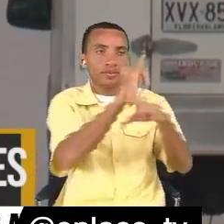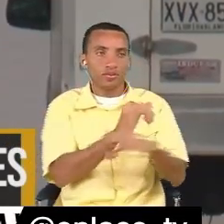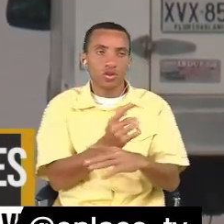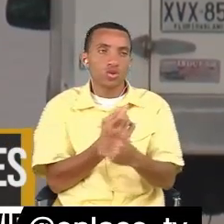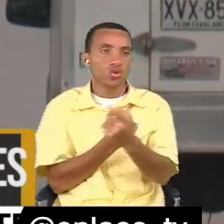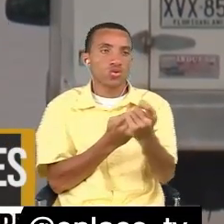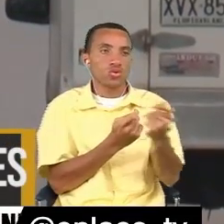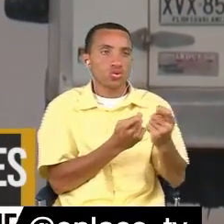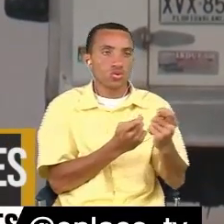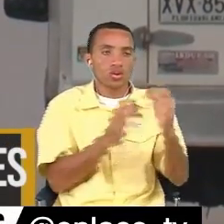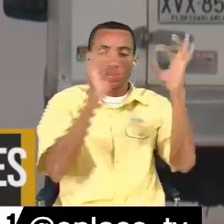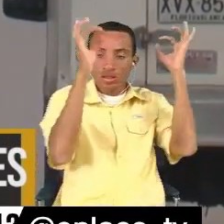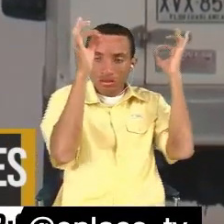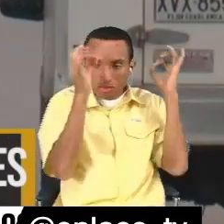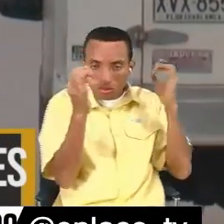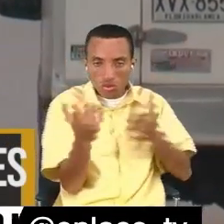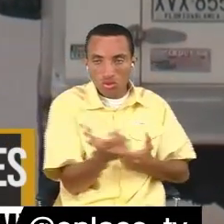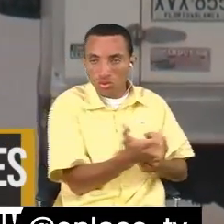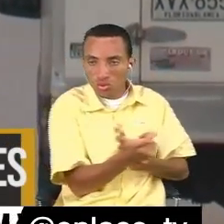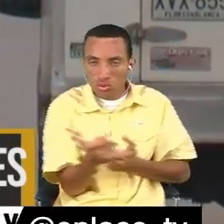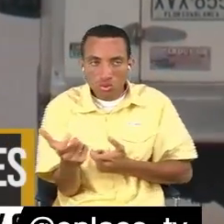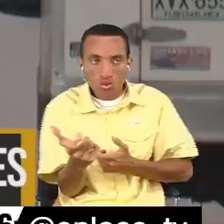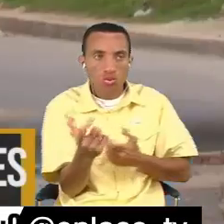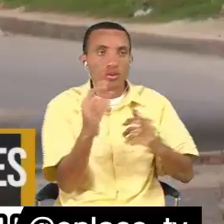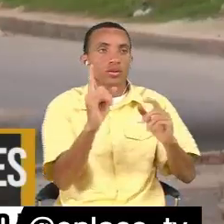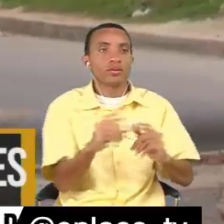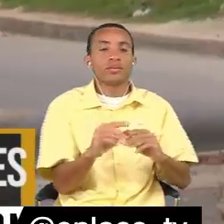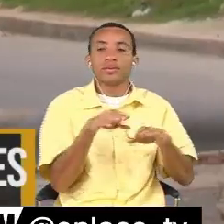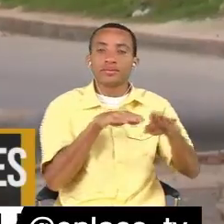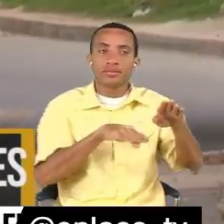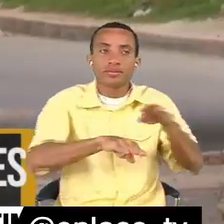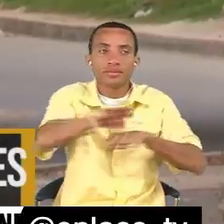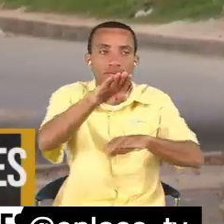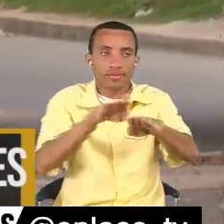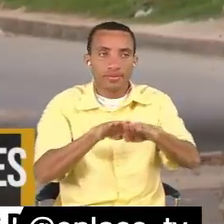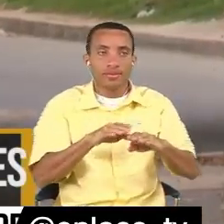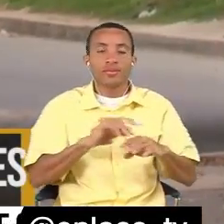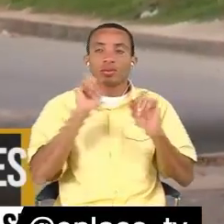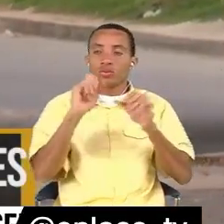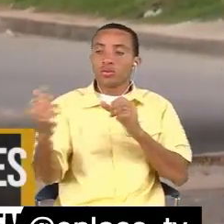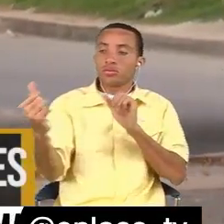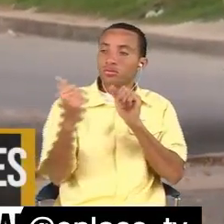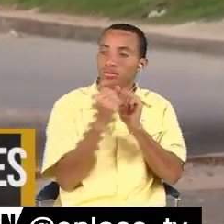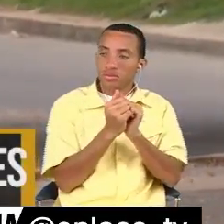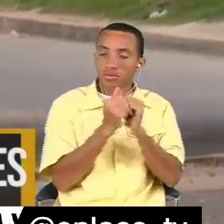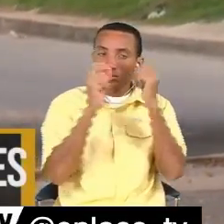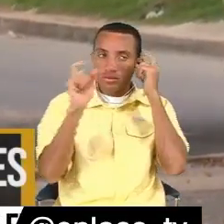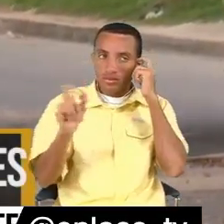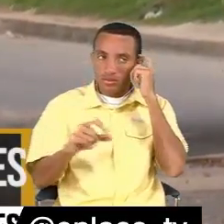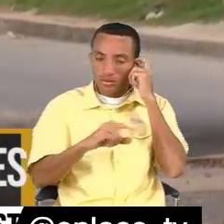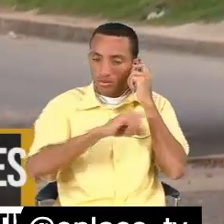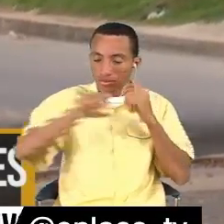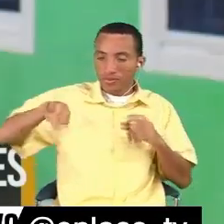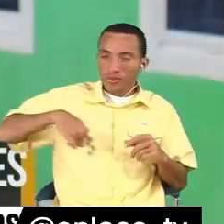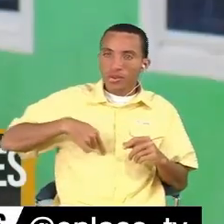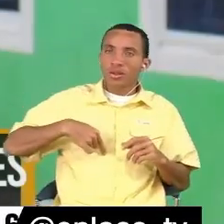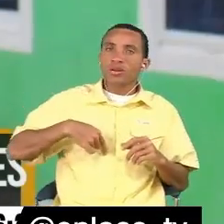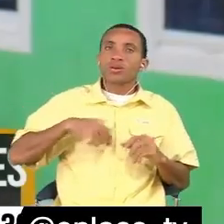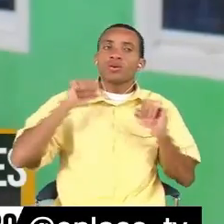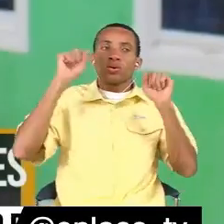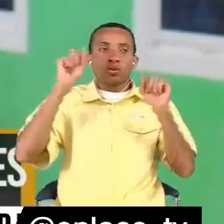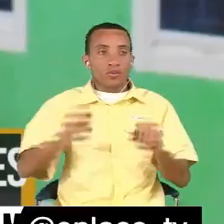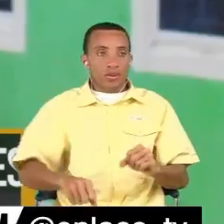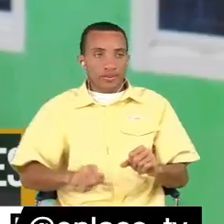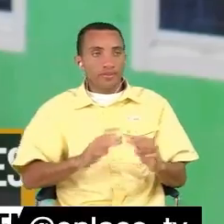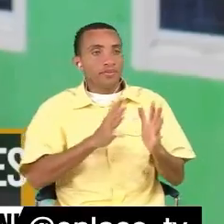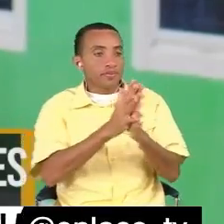como bomberos, infraestructura, bueno, etcétera, nos puedan acompañar en esta jornada y podamos nosotros hacer a llegar